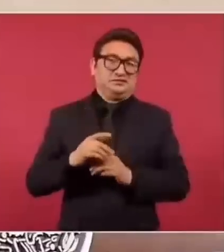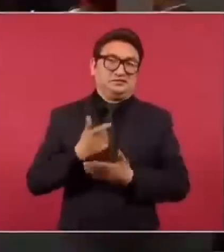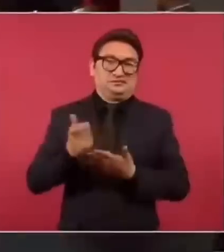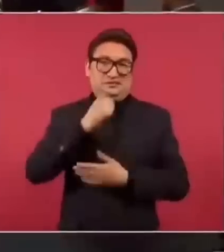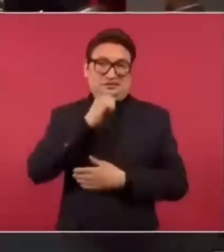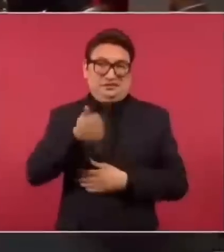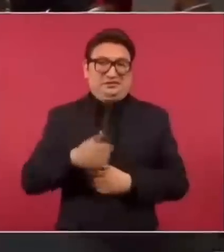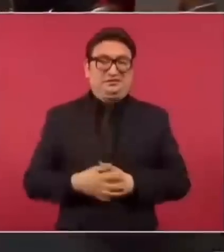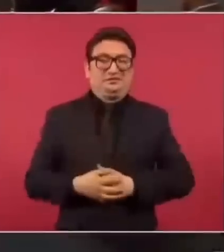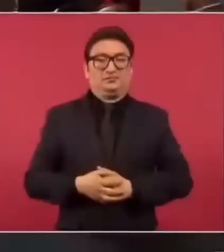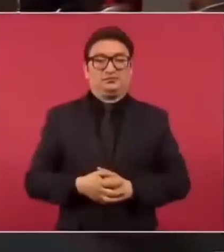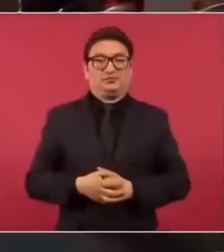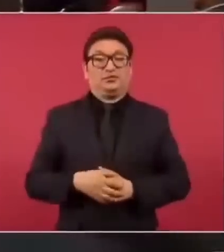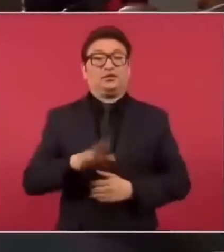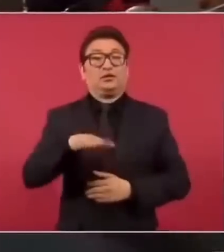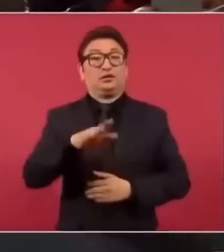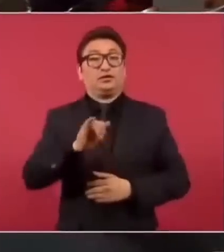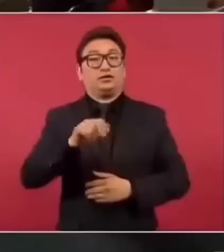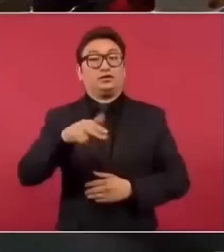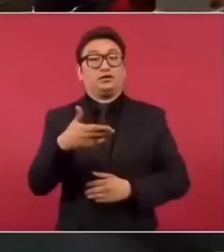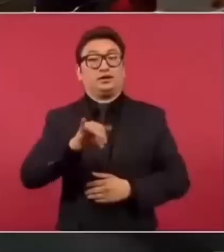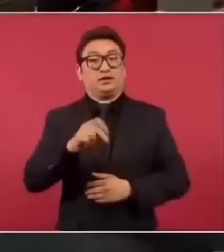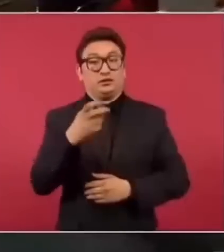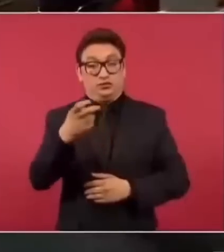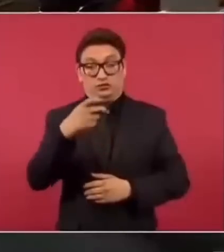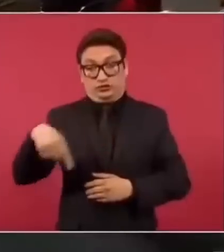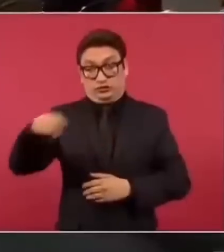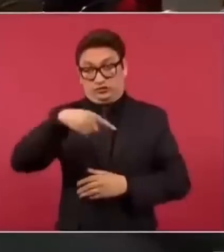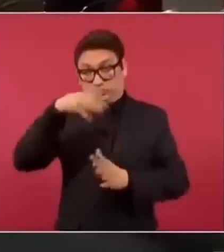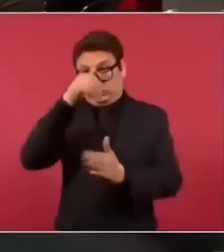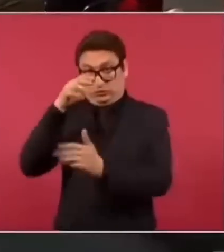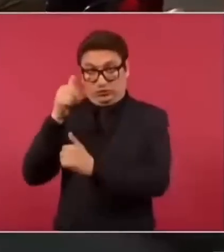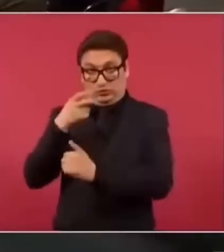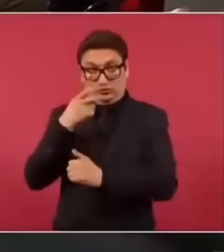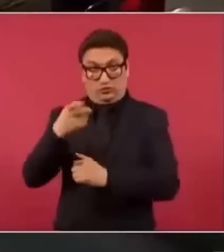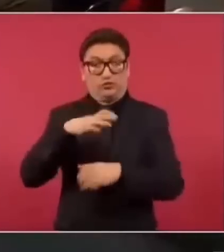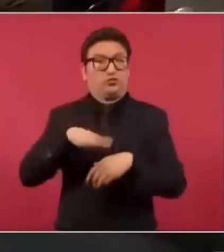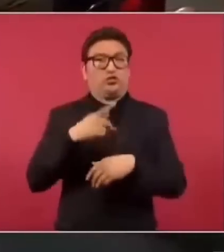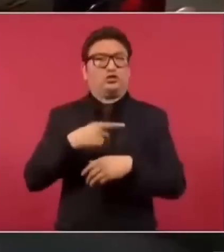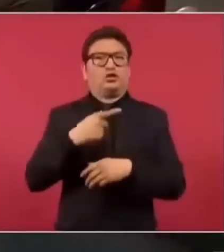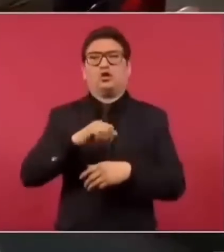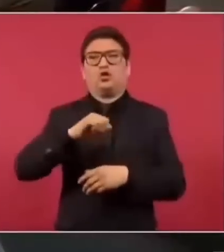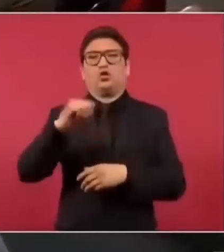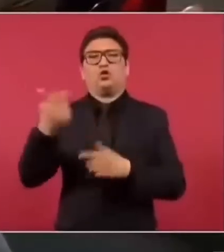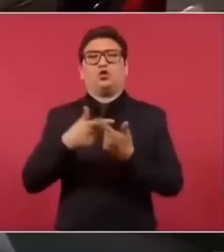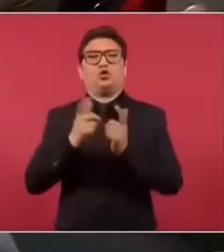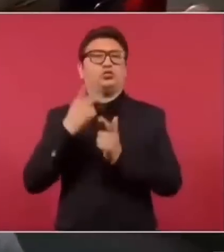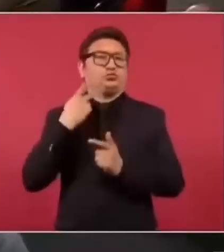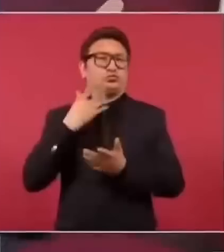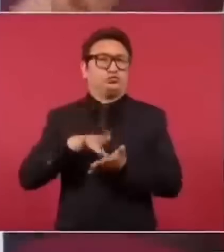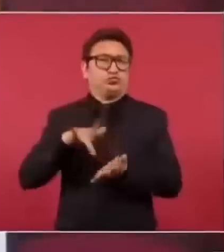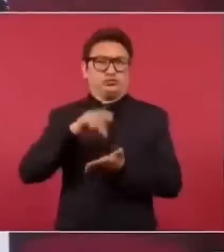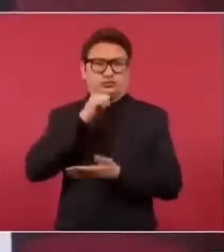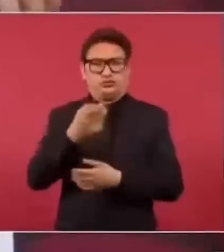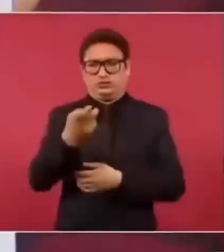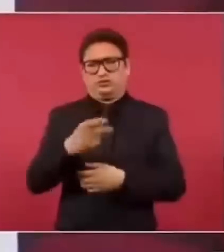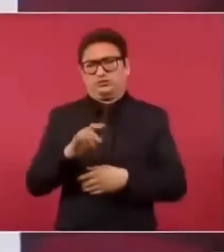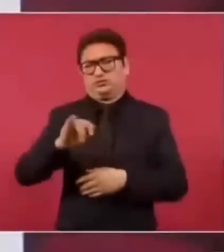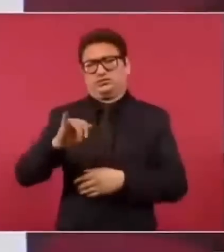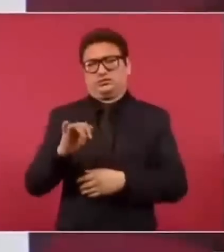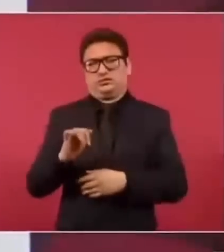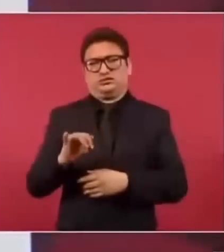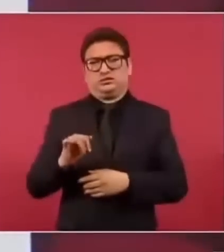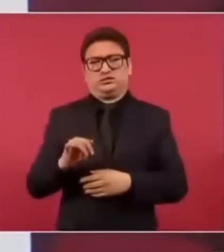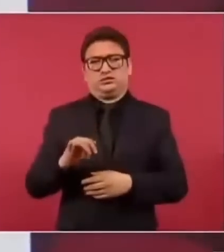Entonces, lo del INAI fue realmente porque hubo este acuerdo y no porque hay una simpatía con otra corriente política. Sí, eso fue. Sí, los Y